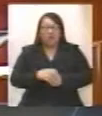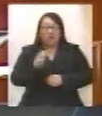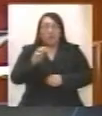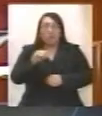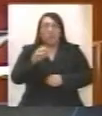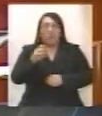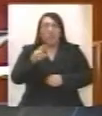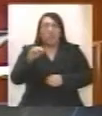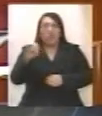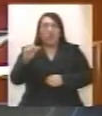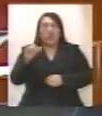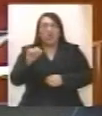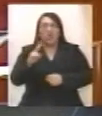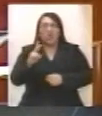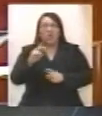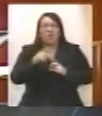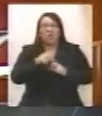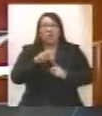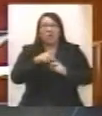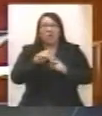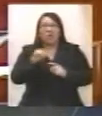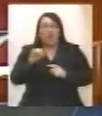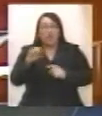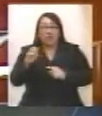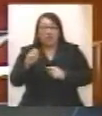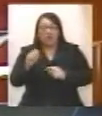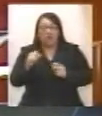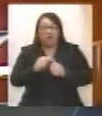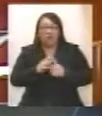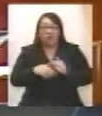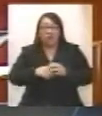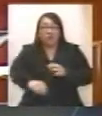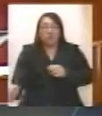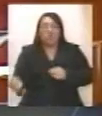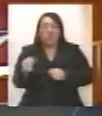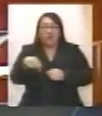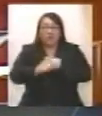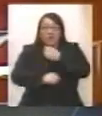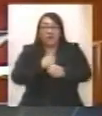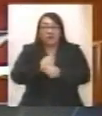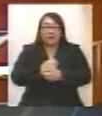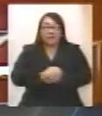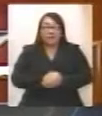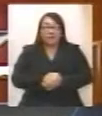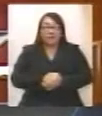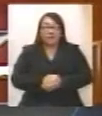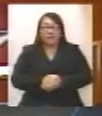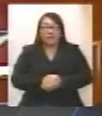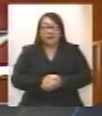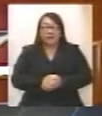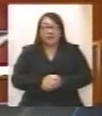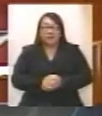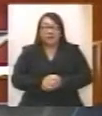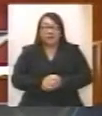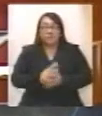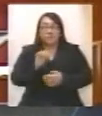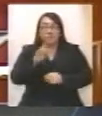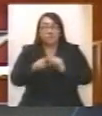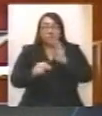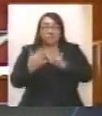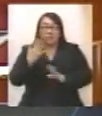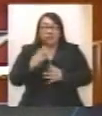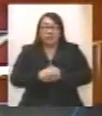Moronas y 2 en el Putumayo, durante lo que resta del año y el